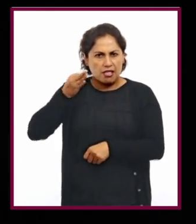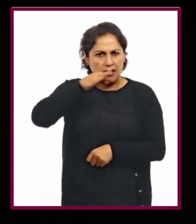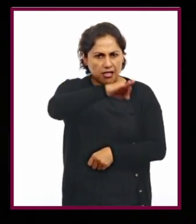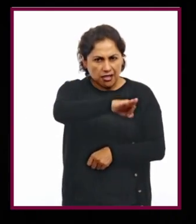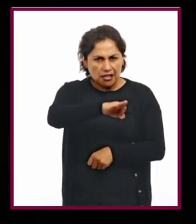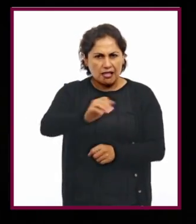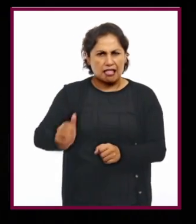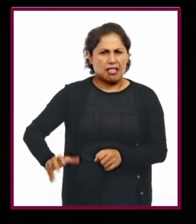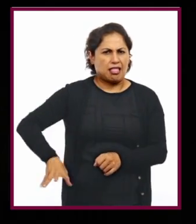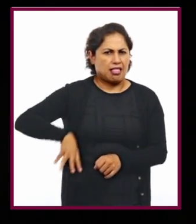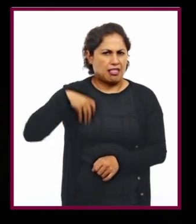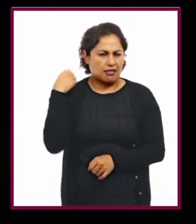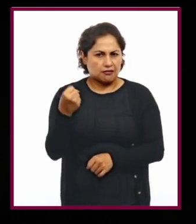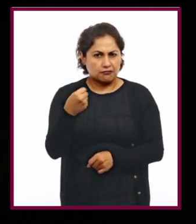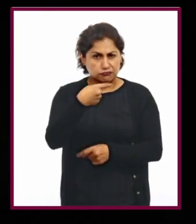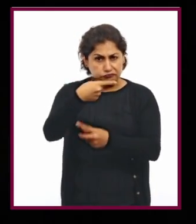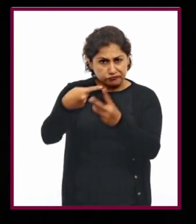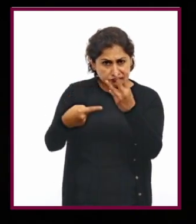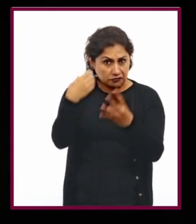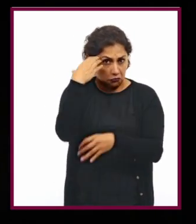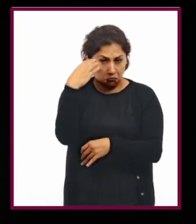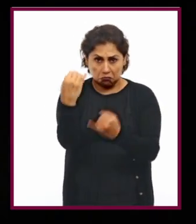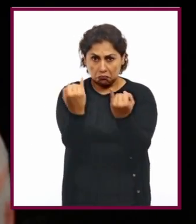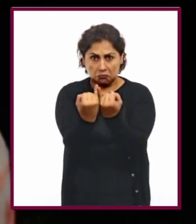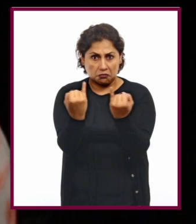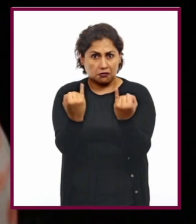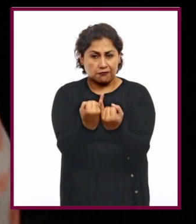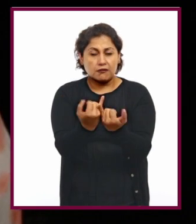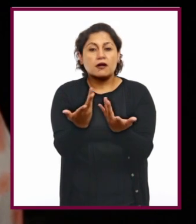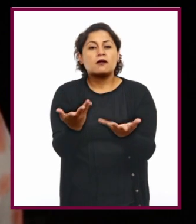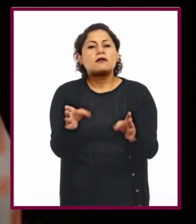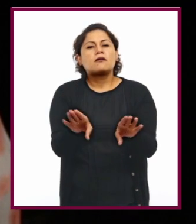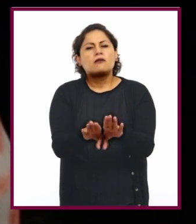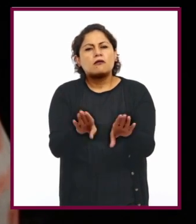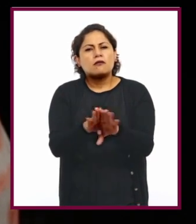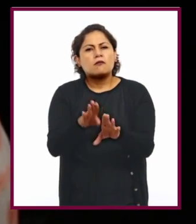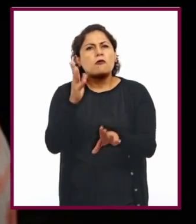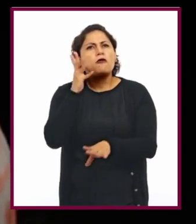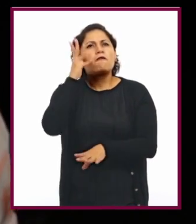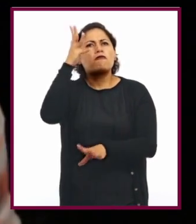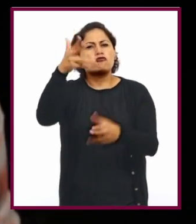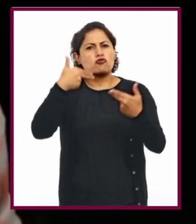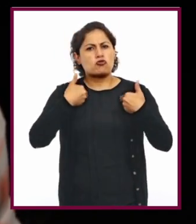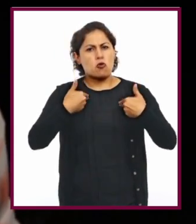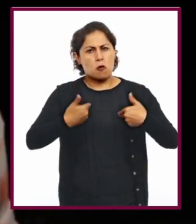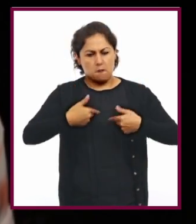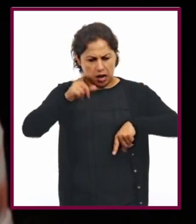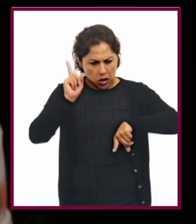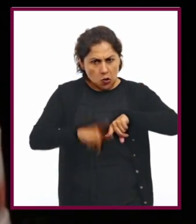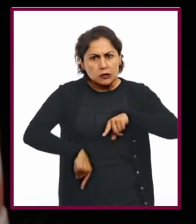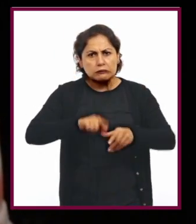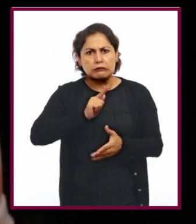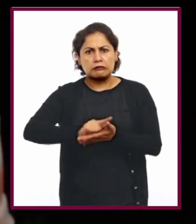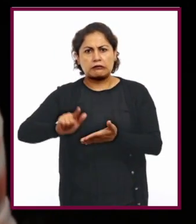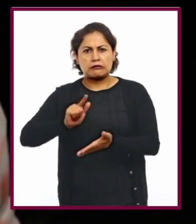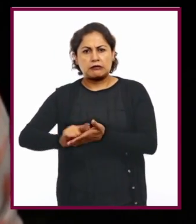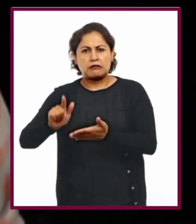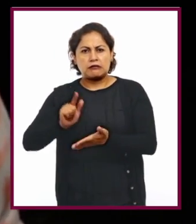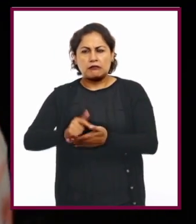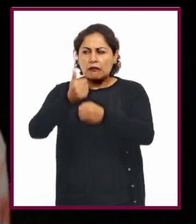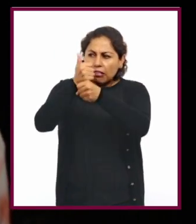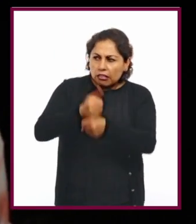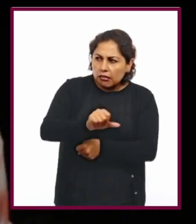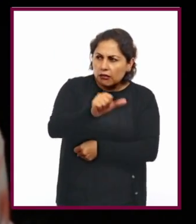traiciones. ¿No son algunos ejemplos de crueldad extrema? Algún día el ser humano se va a liberar de tanta crueldad y dejaremos